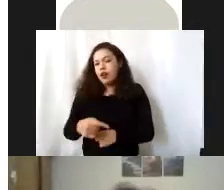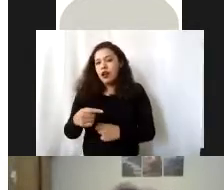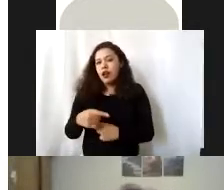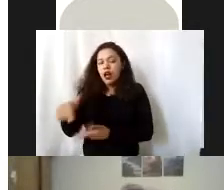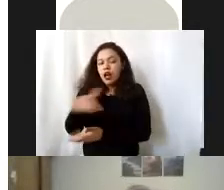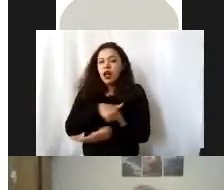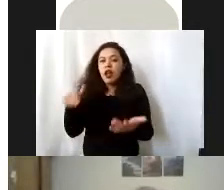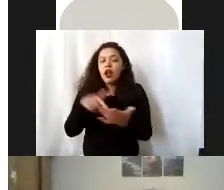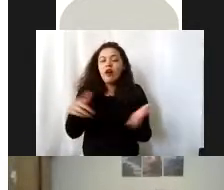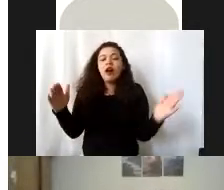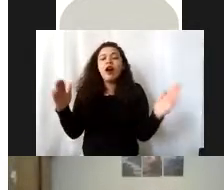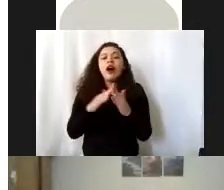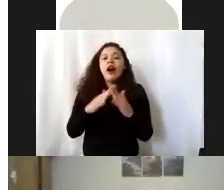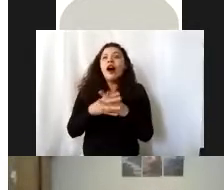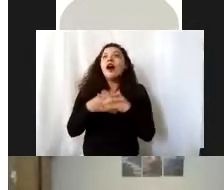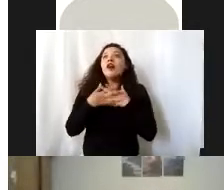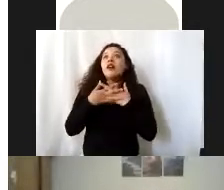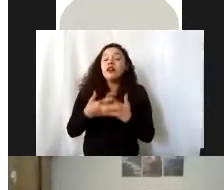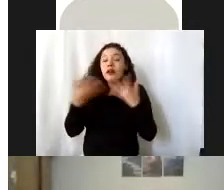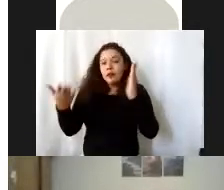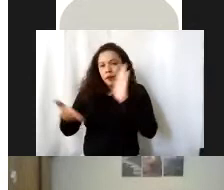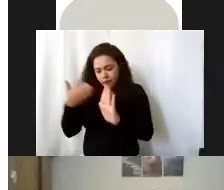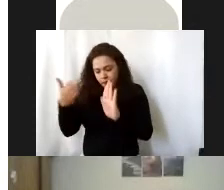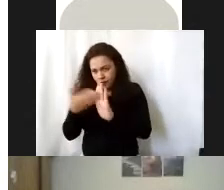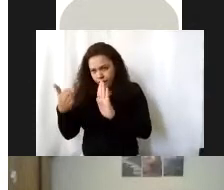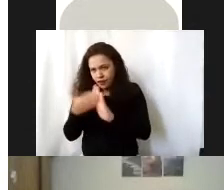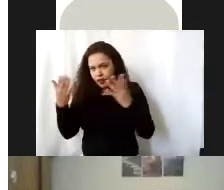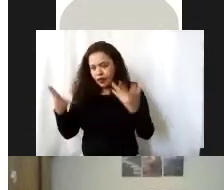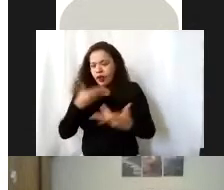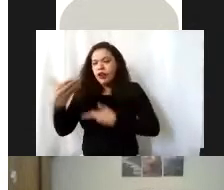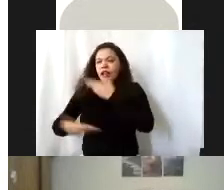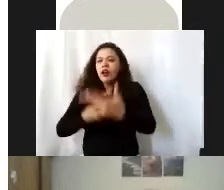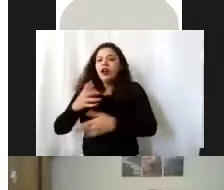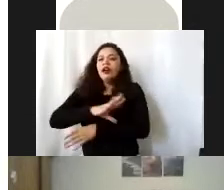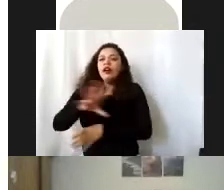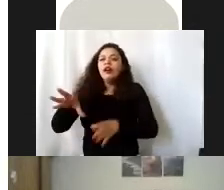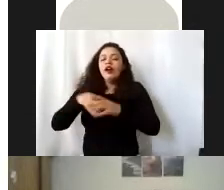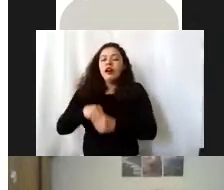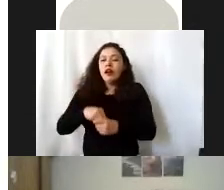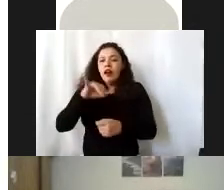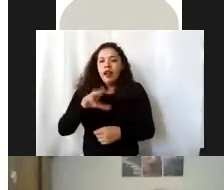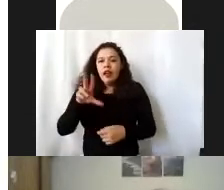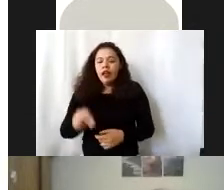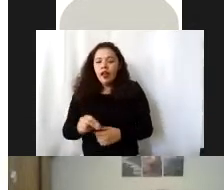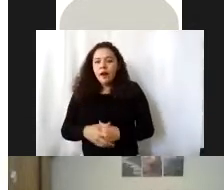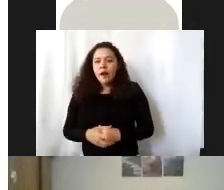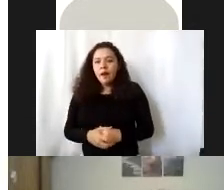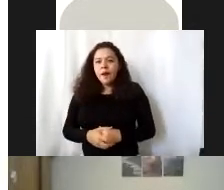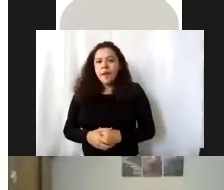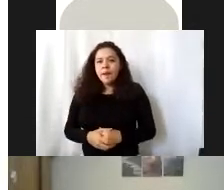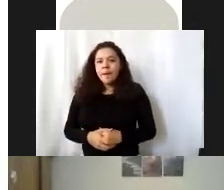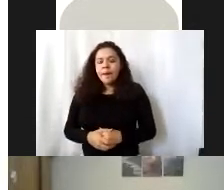ubicación, la construcción, los servicios con que cuenta principalmente. O sea, todas